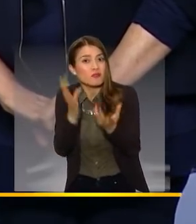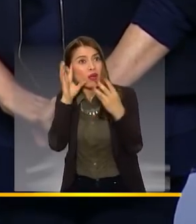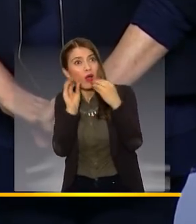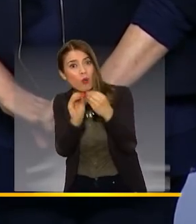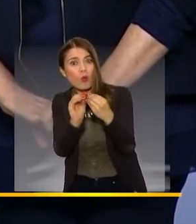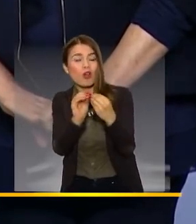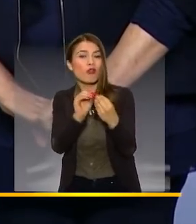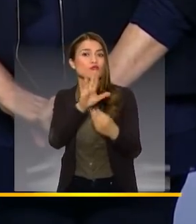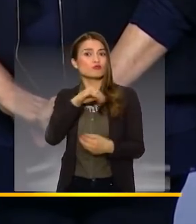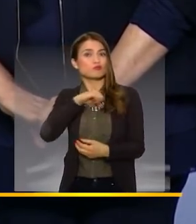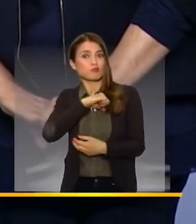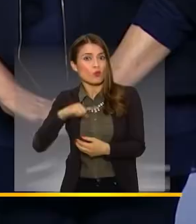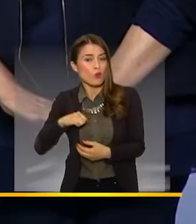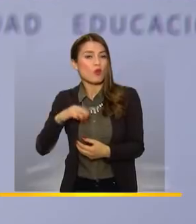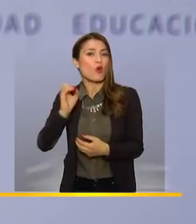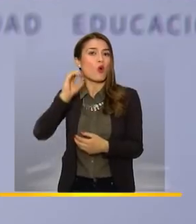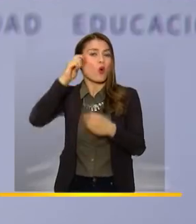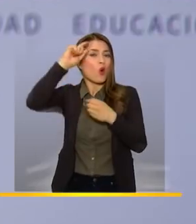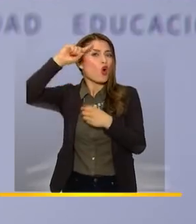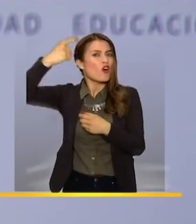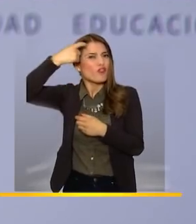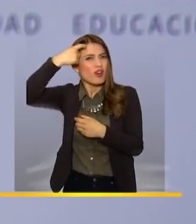alianza público-privada.